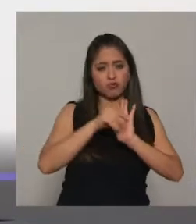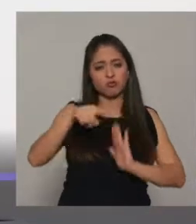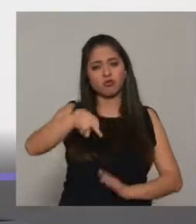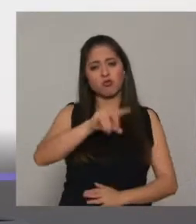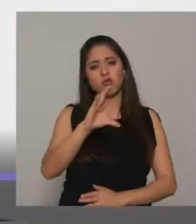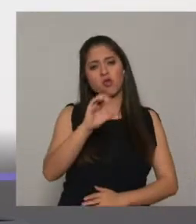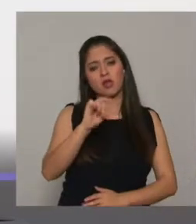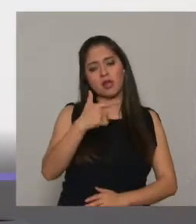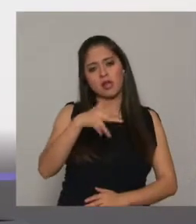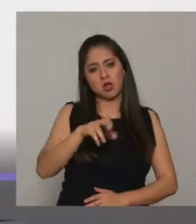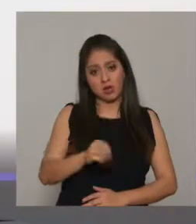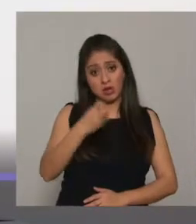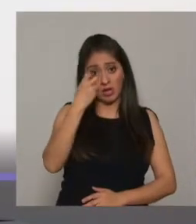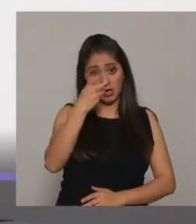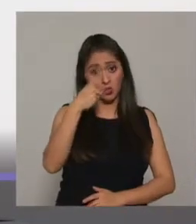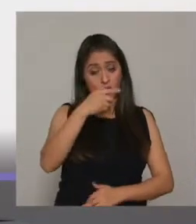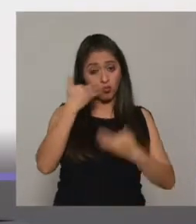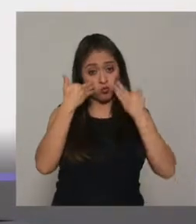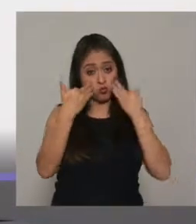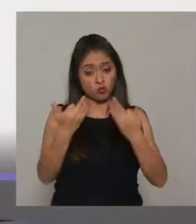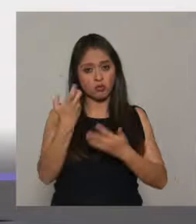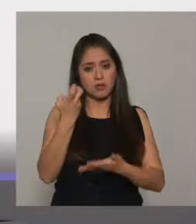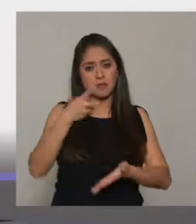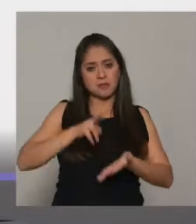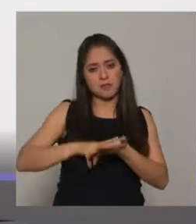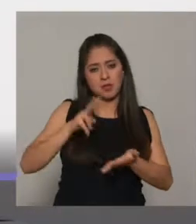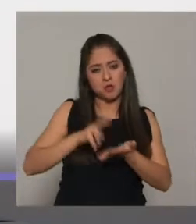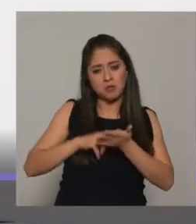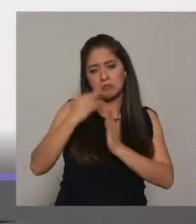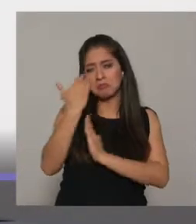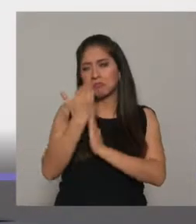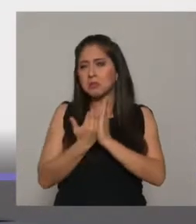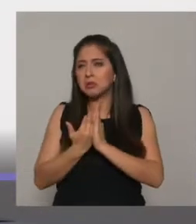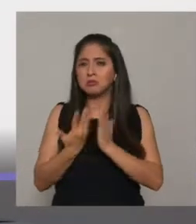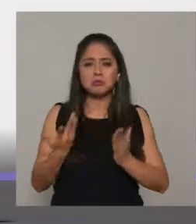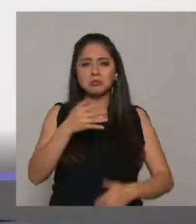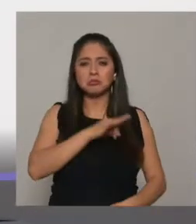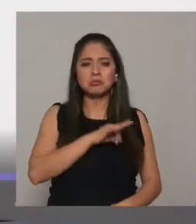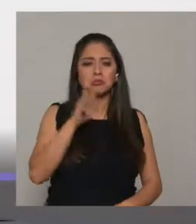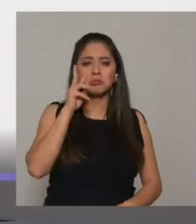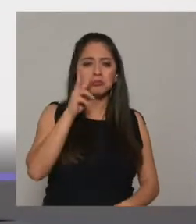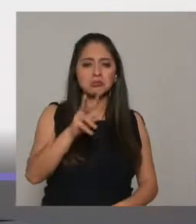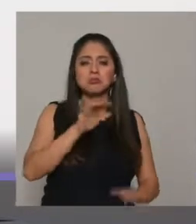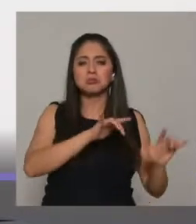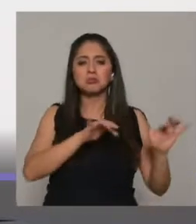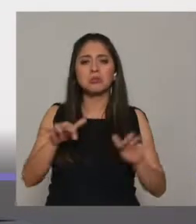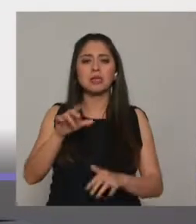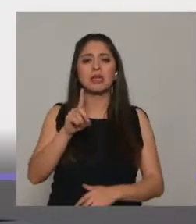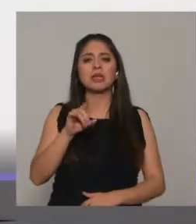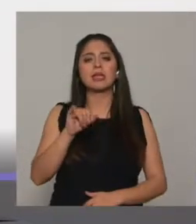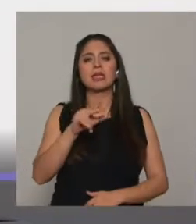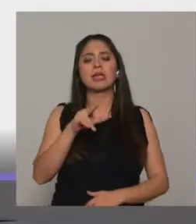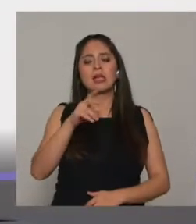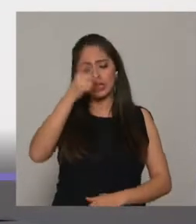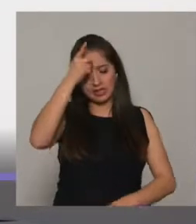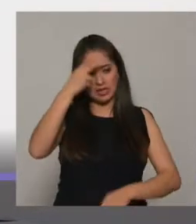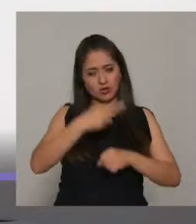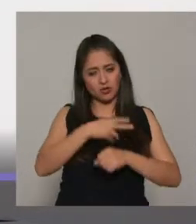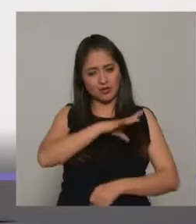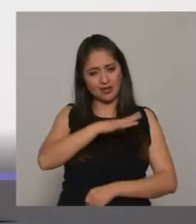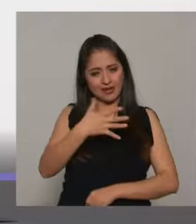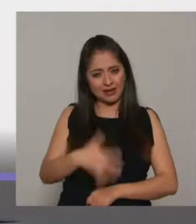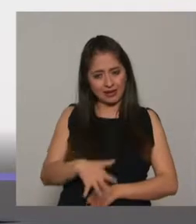podemos ver los precios. Los precios reducidos, eso los podemos ver en la página de la Dirección General de Regulación Territorial,